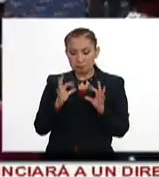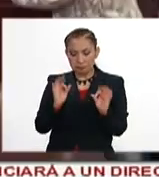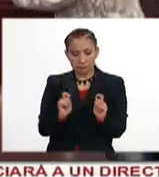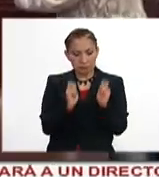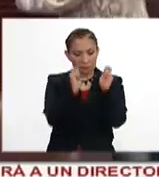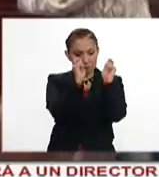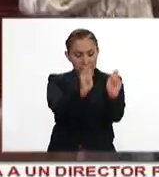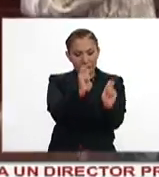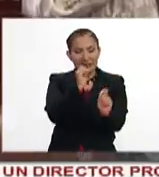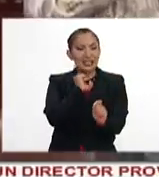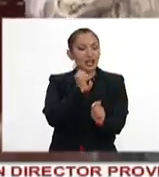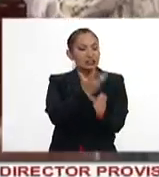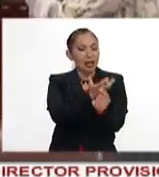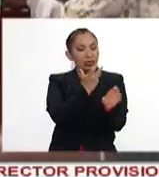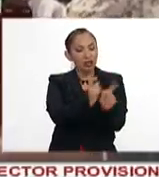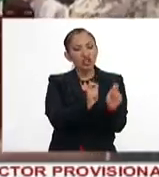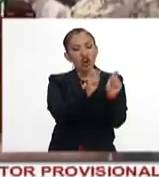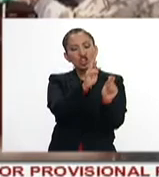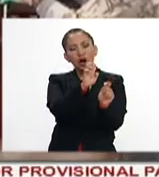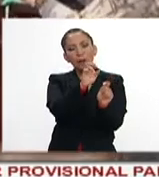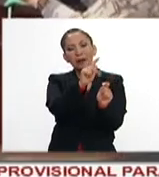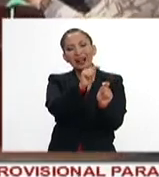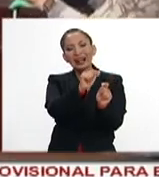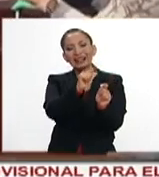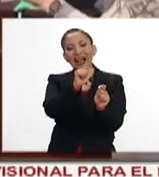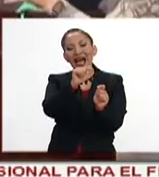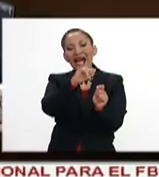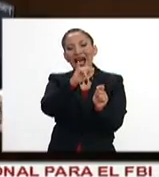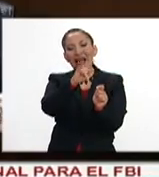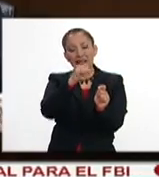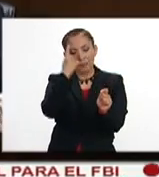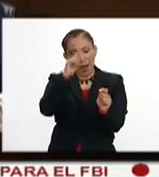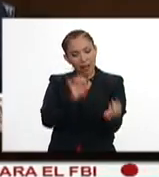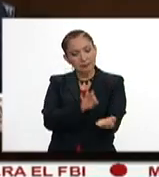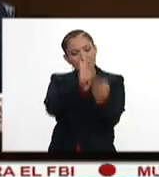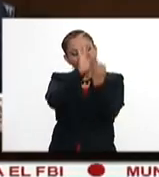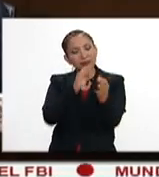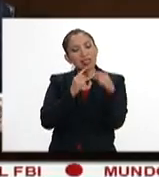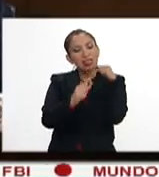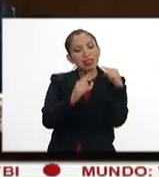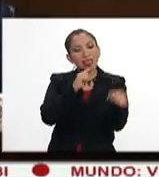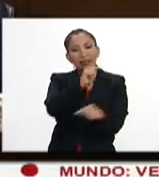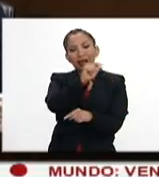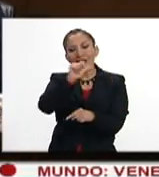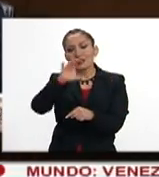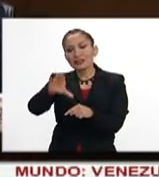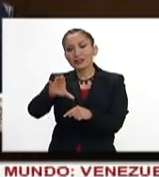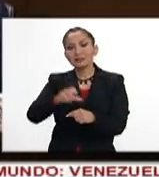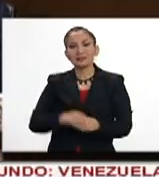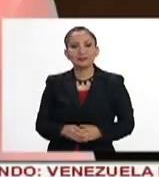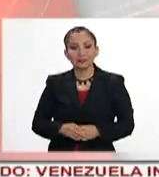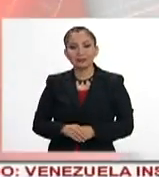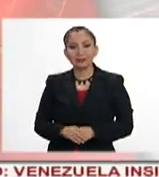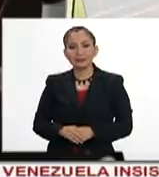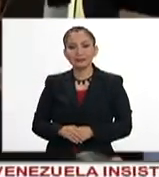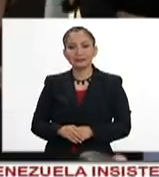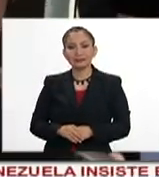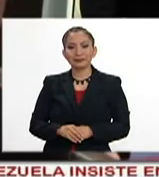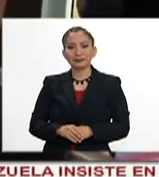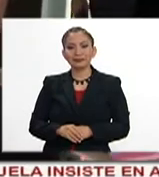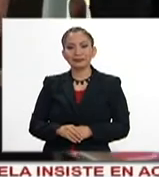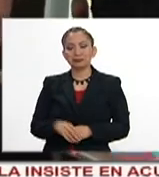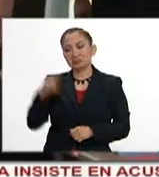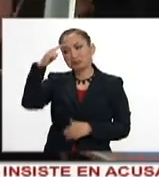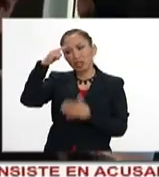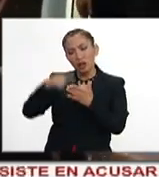Ratifica el Senado de Estados Unidos a Robert Lighthizer para negociar el Tratado de Libre Comercio de América del Norte.